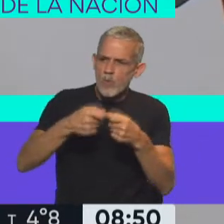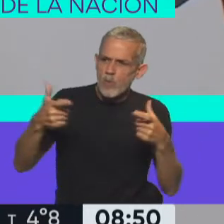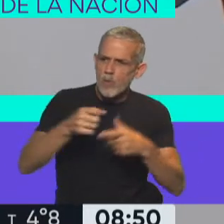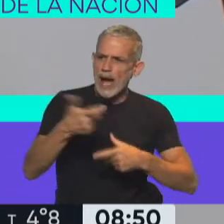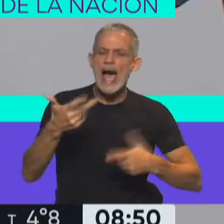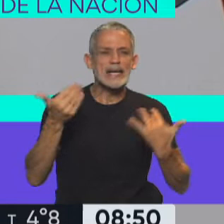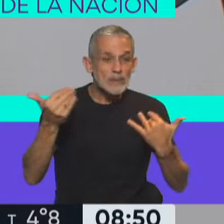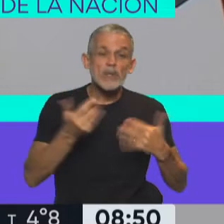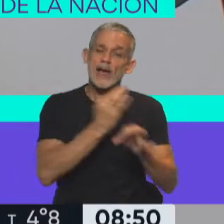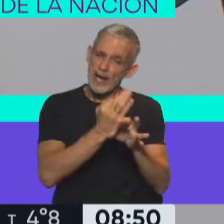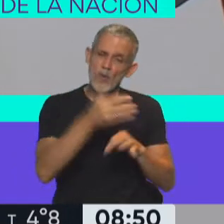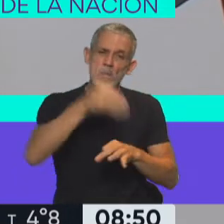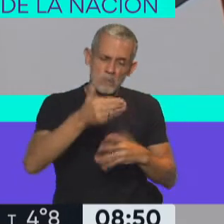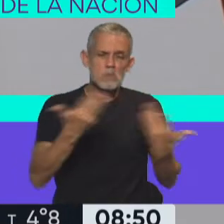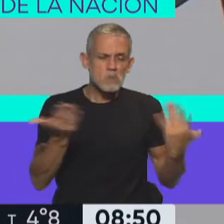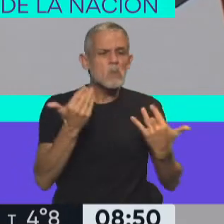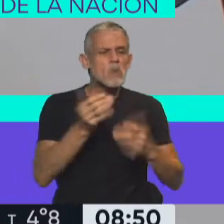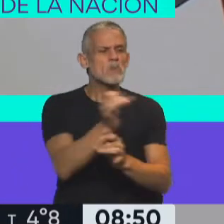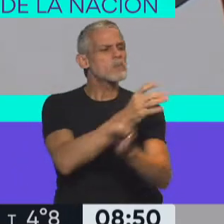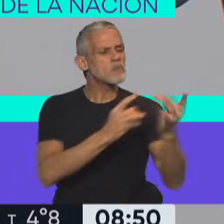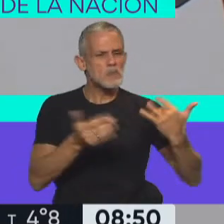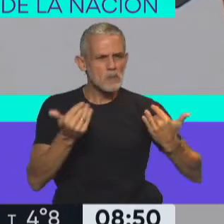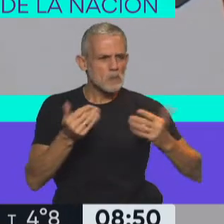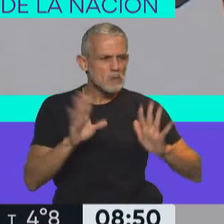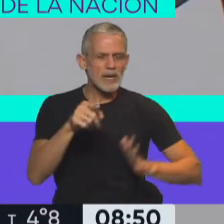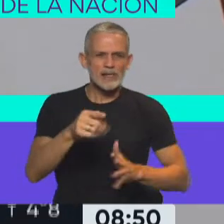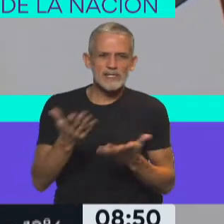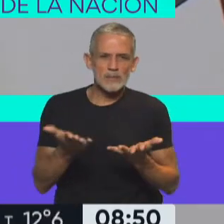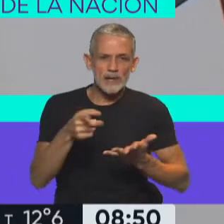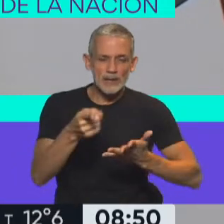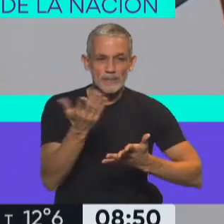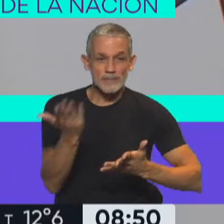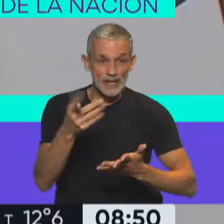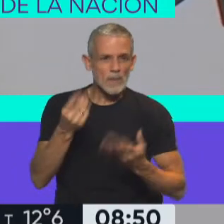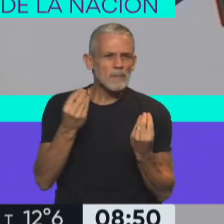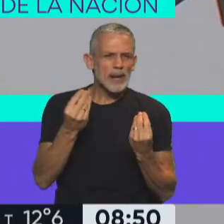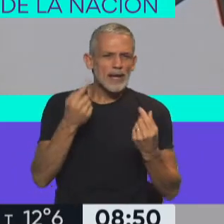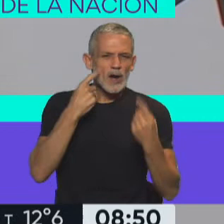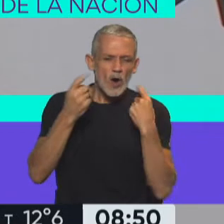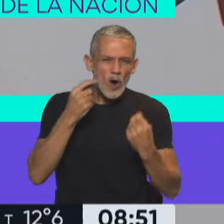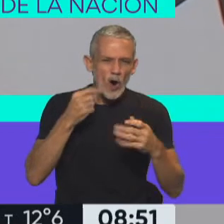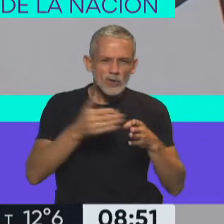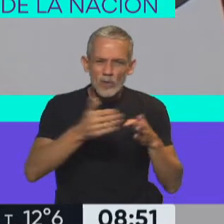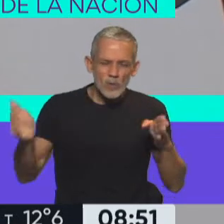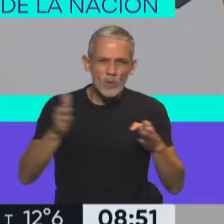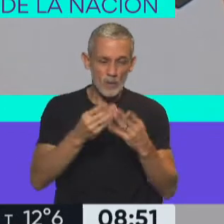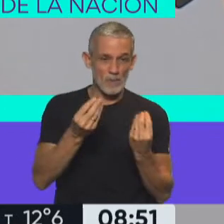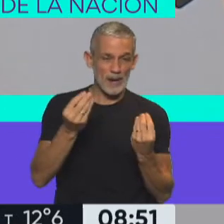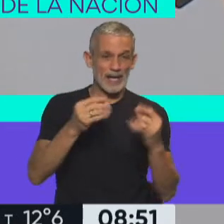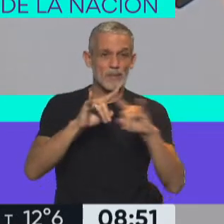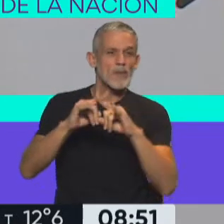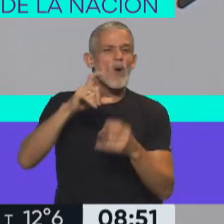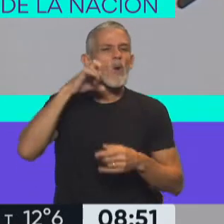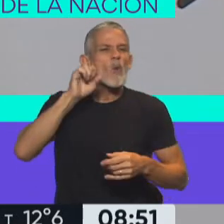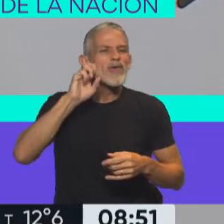posible, la escuela puede ser un espacio de bajo riesgo. ¿Para qué nos sirve también este seguimiento epidemiológico a partir de la plataforma Cuidar